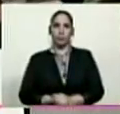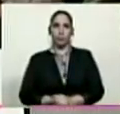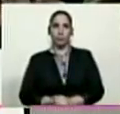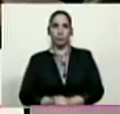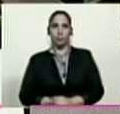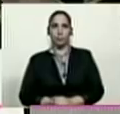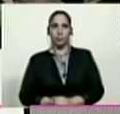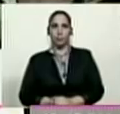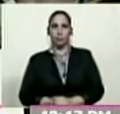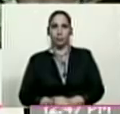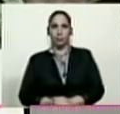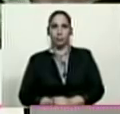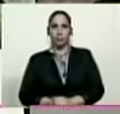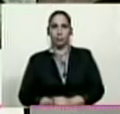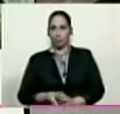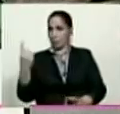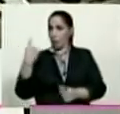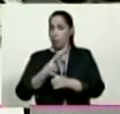simétrica.